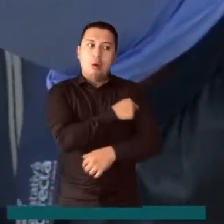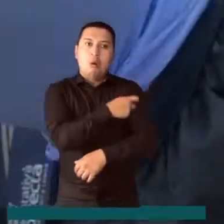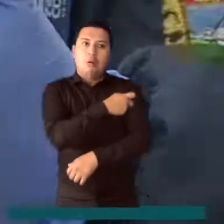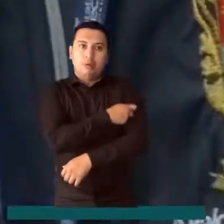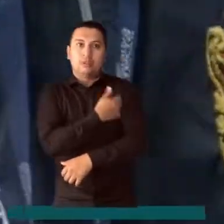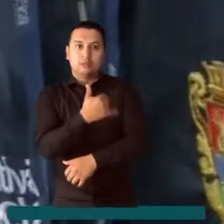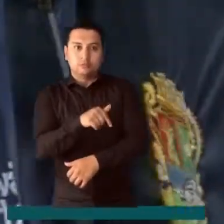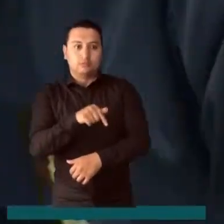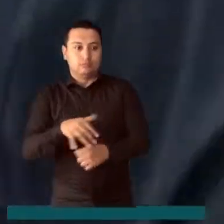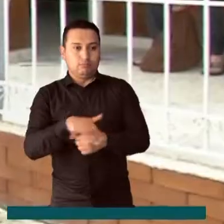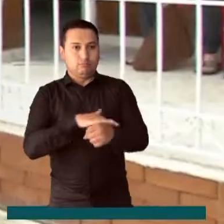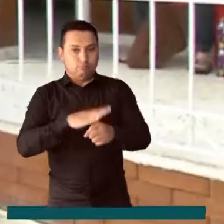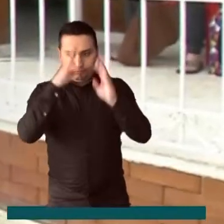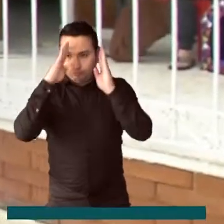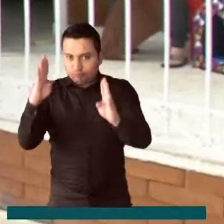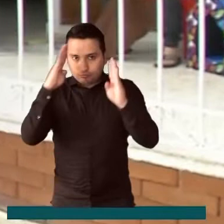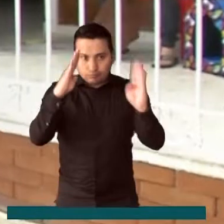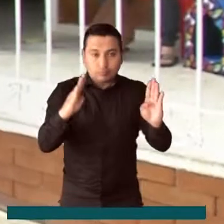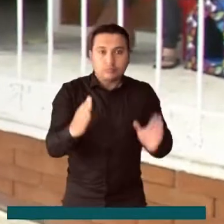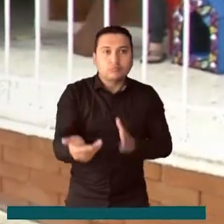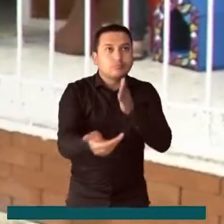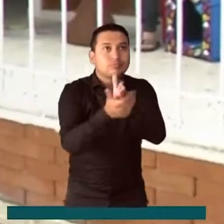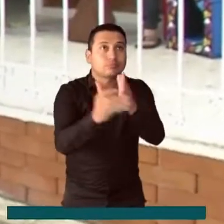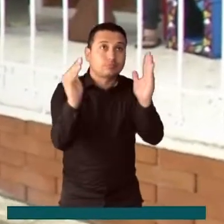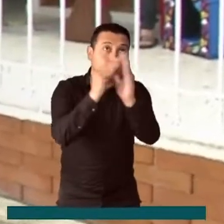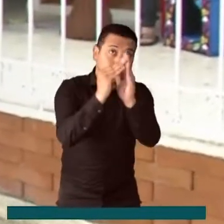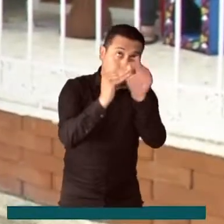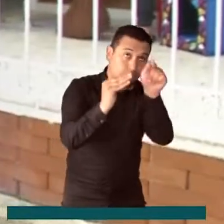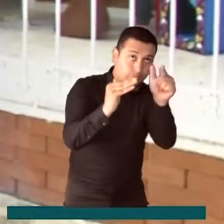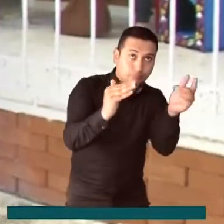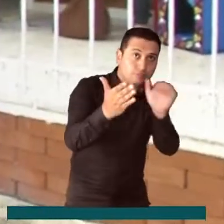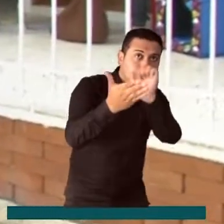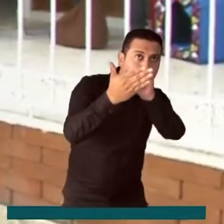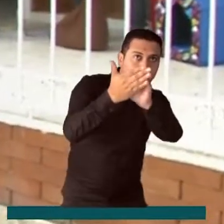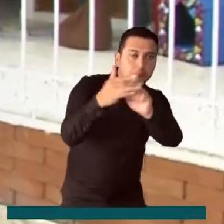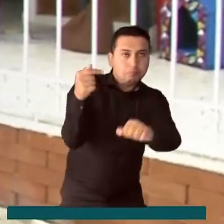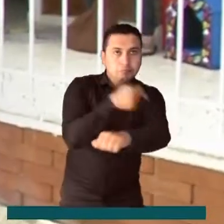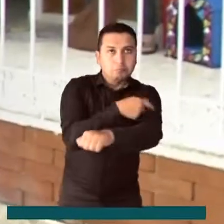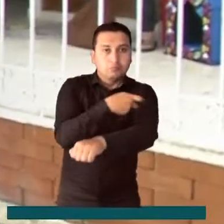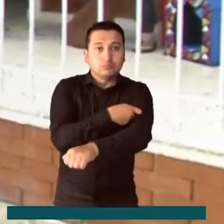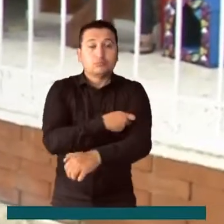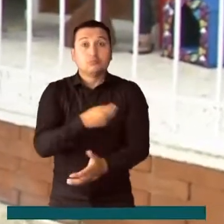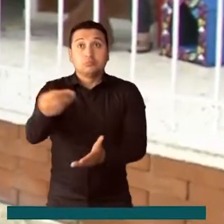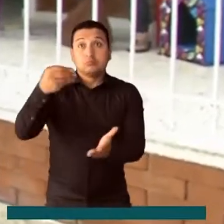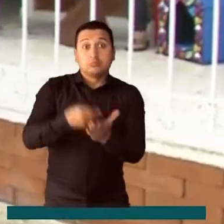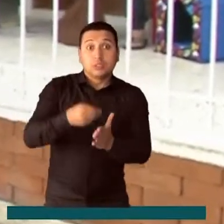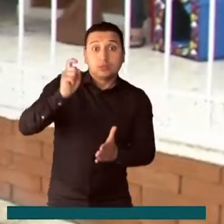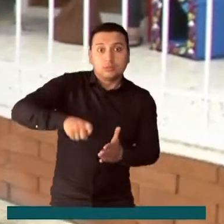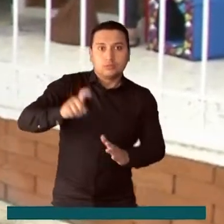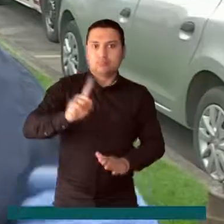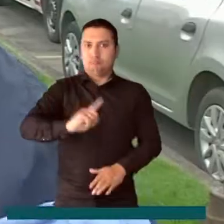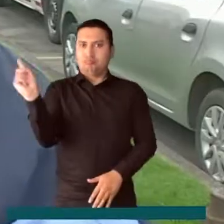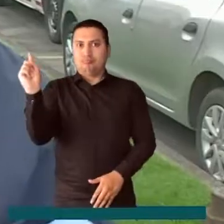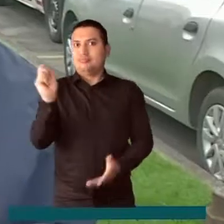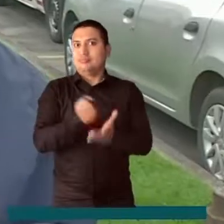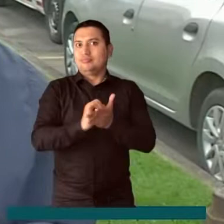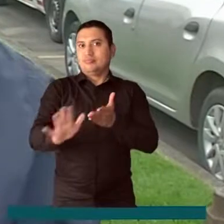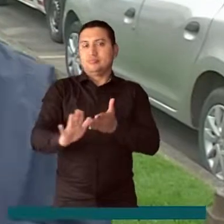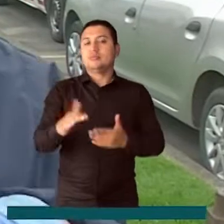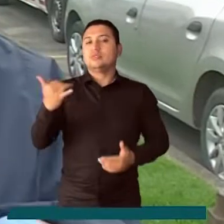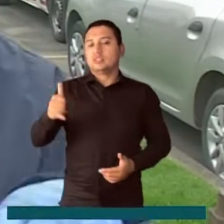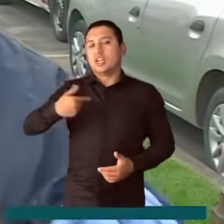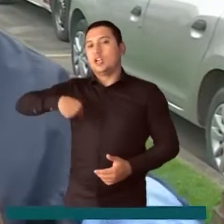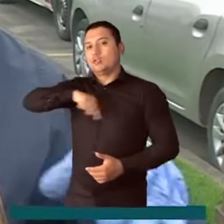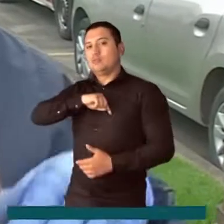Los Cerezos y puerta a puerta ofrecieron este servicio completamente gratis. Nosotros tenemos la programación dependiendo de los barrios